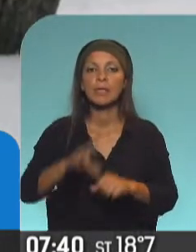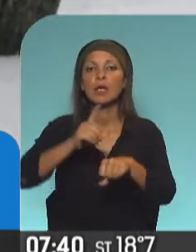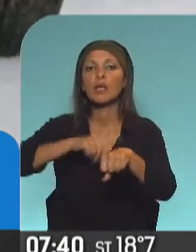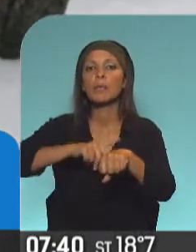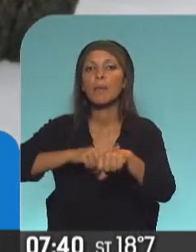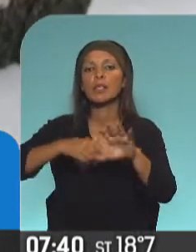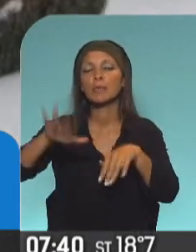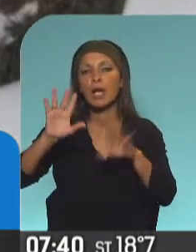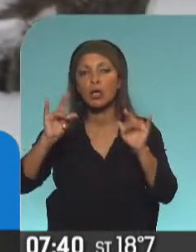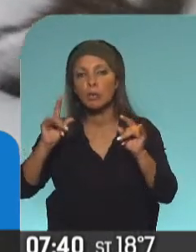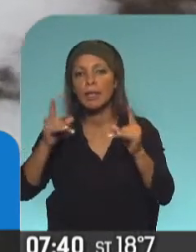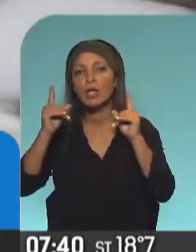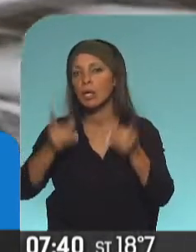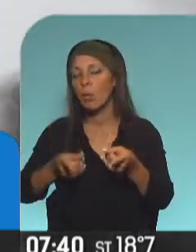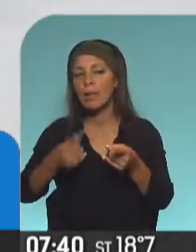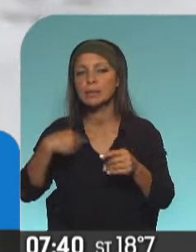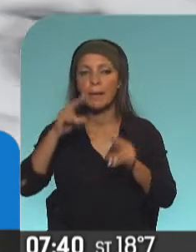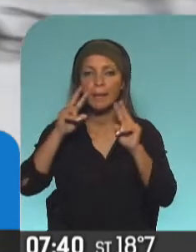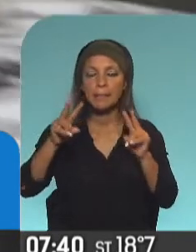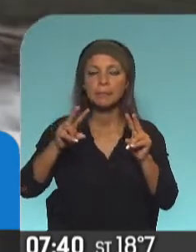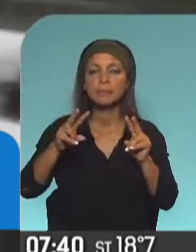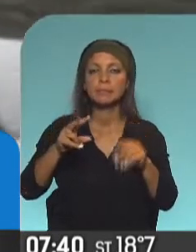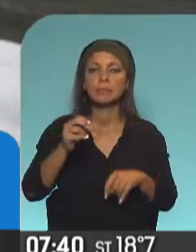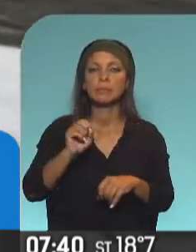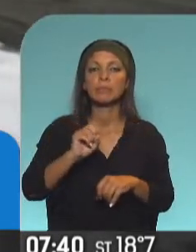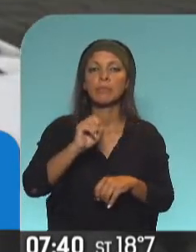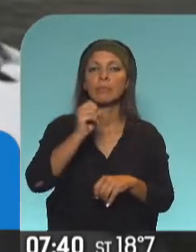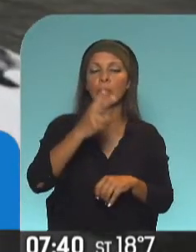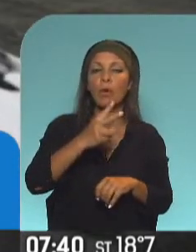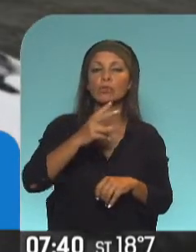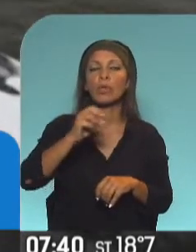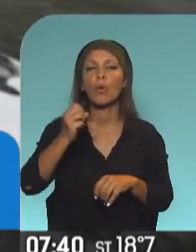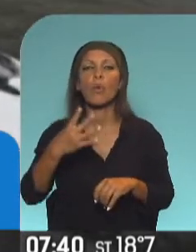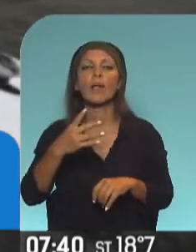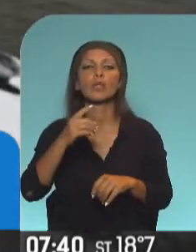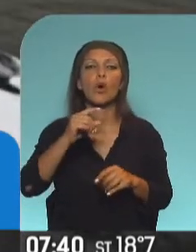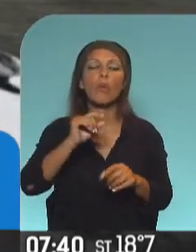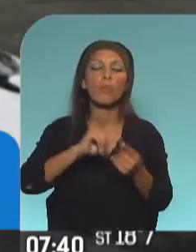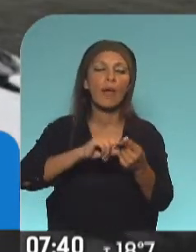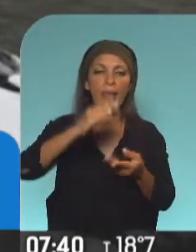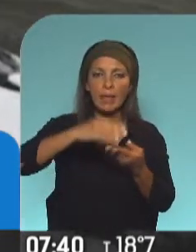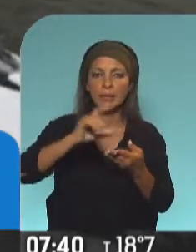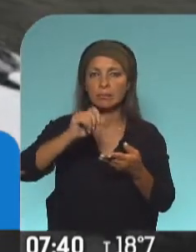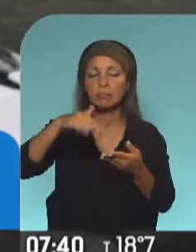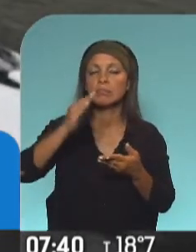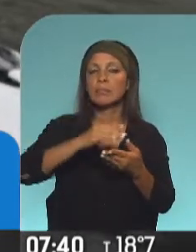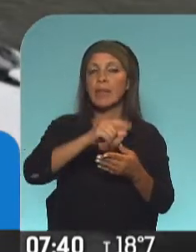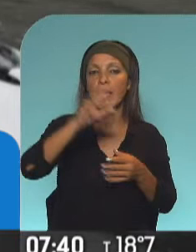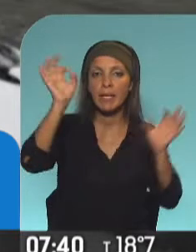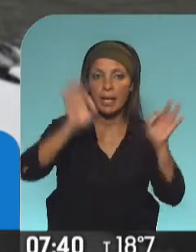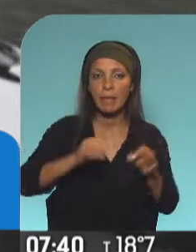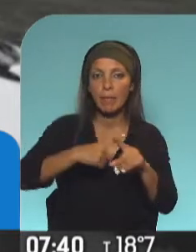más intensos se van a ver entre 2 y 4 pulgadas de nieve por hora. Eso es una nevada extremadamente intensa, acaba de